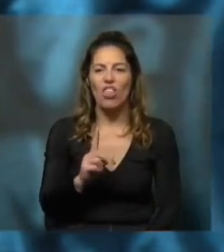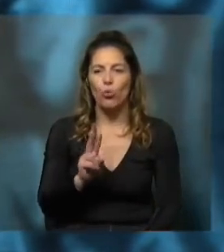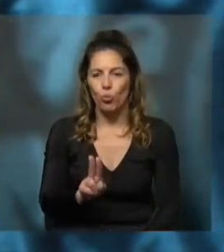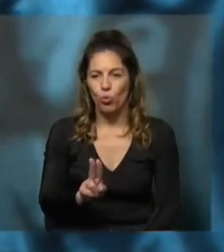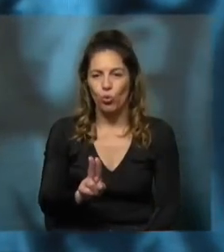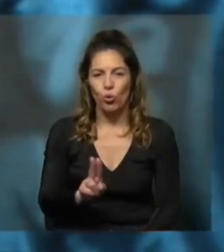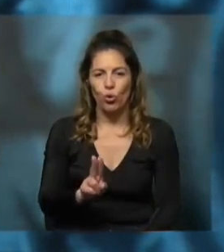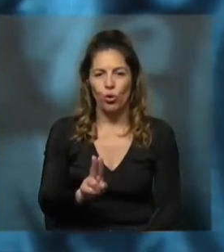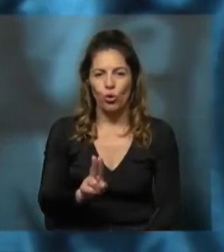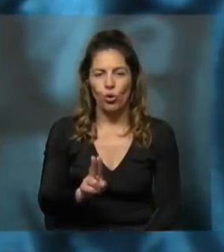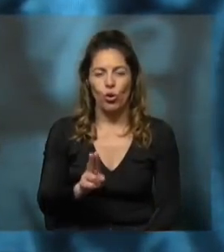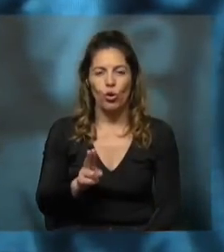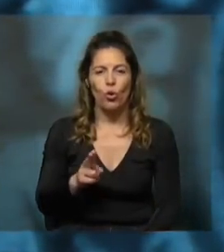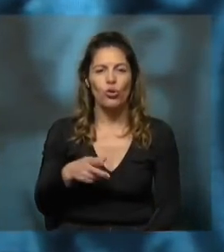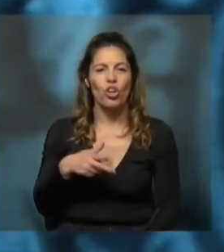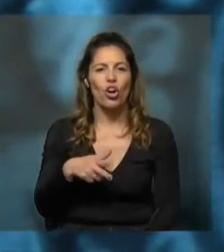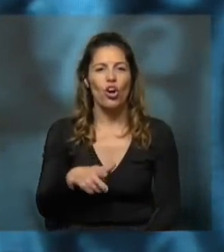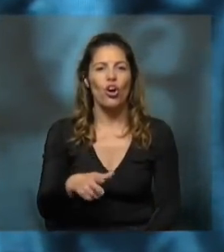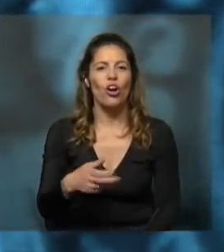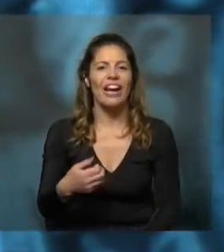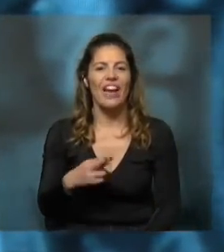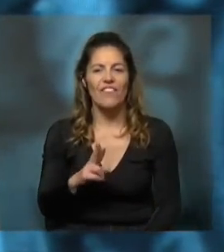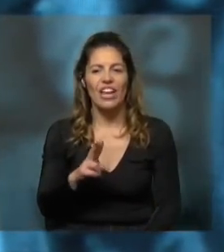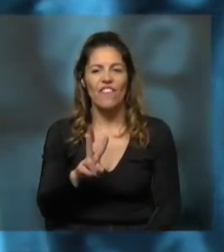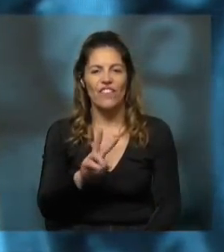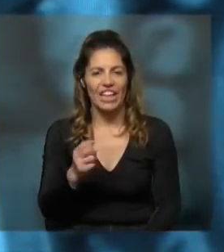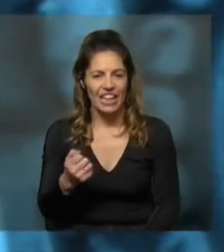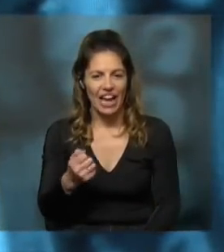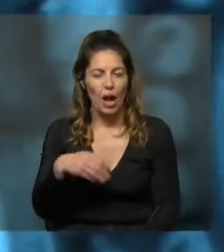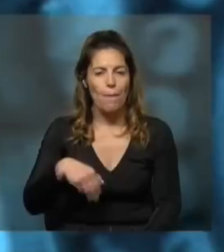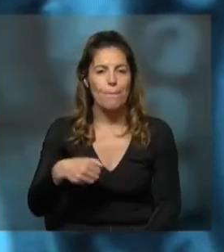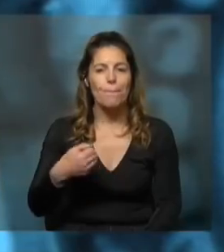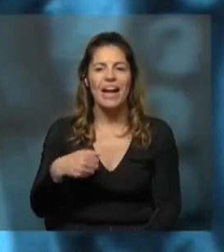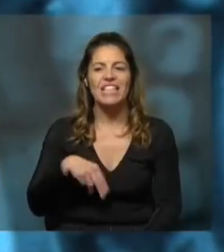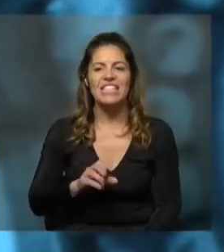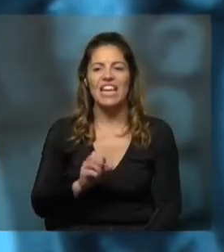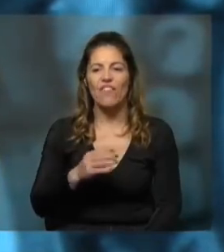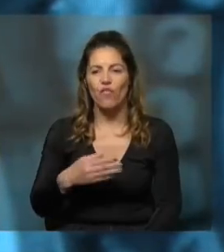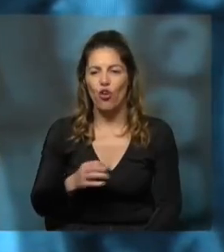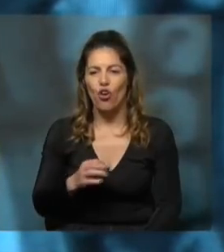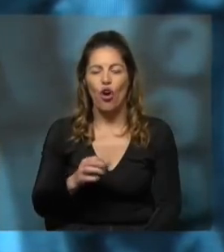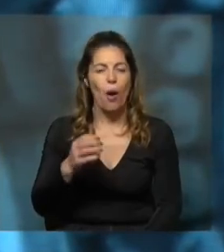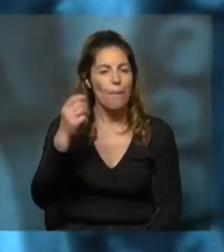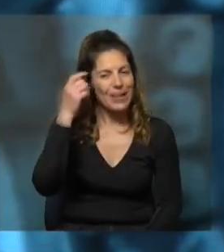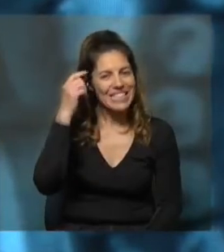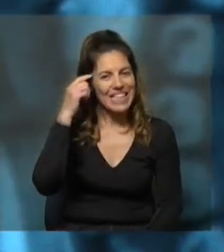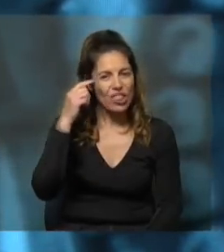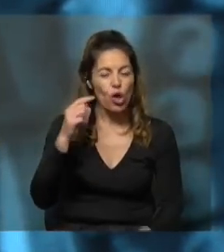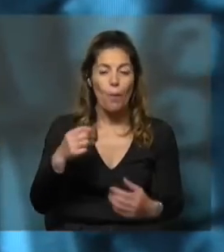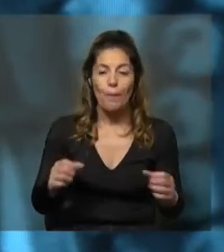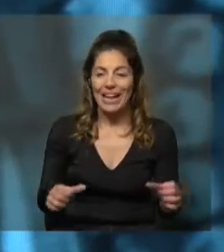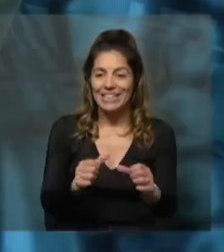con hebervira mansevo están todos pensando en la historia para que se vuelva a estrenar